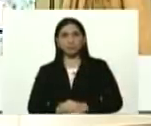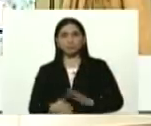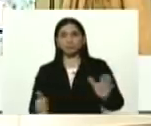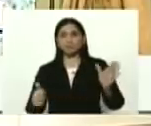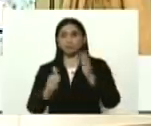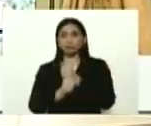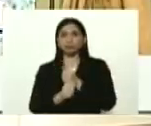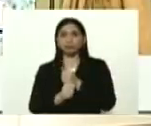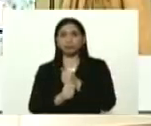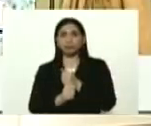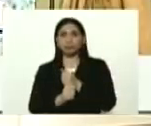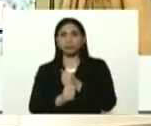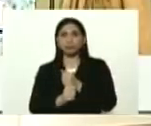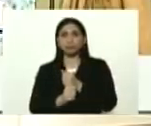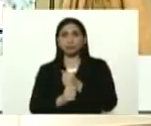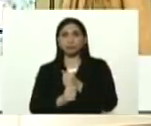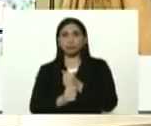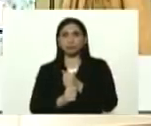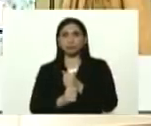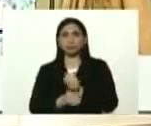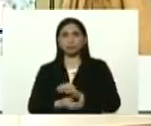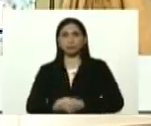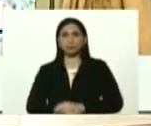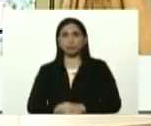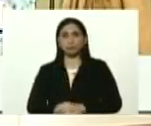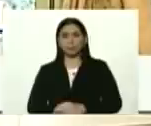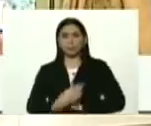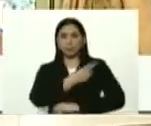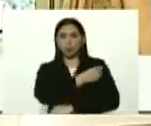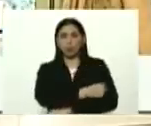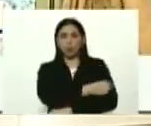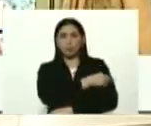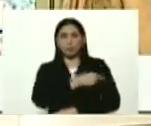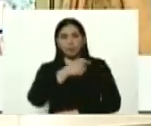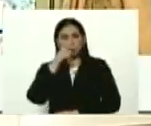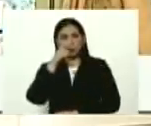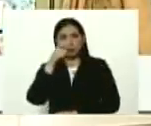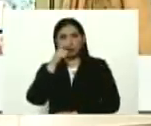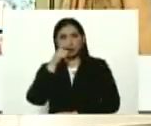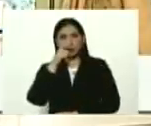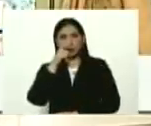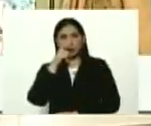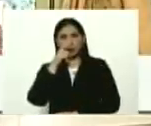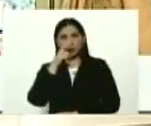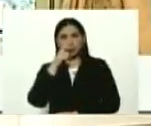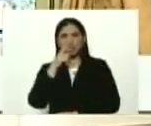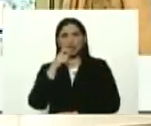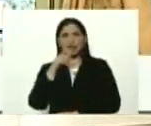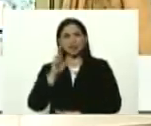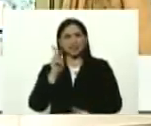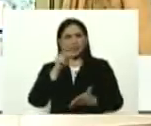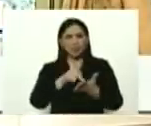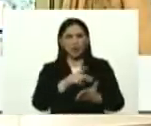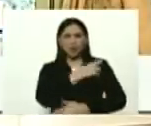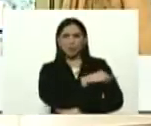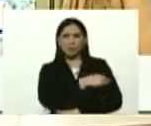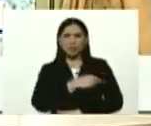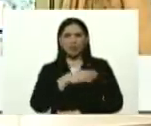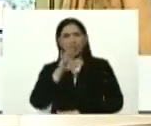captados en los hospitales Sentinela, gente que fue al hospital, mira, me siento así, y le hicieron la